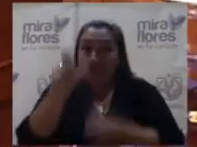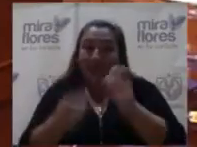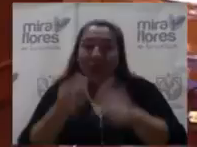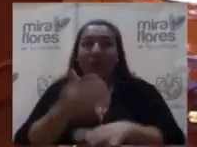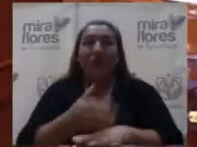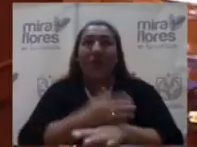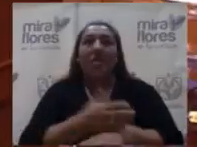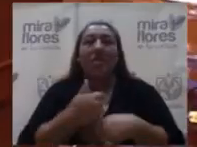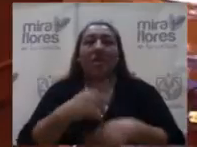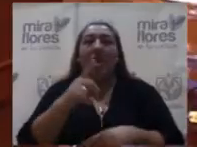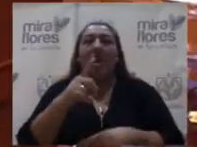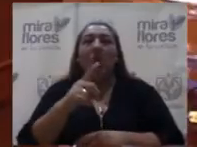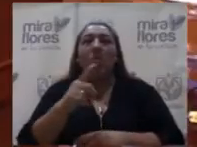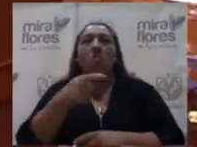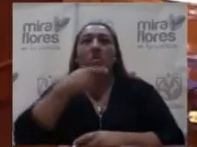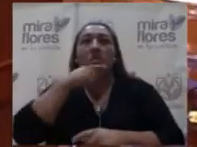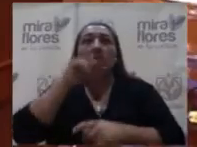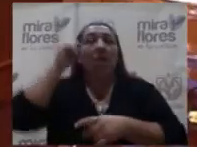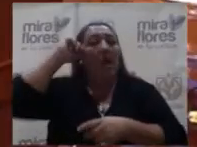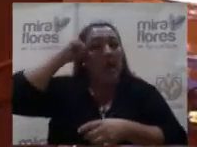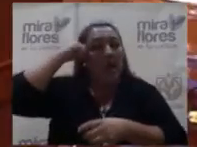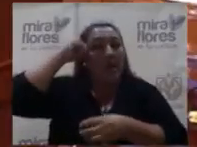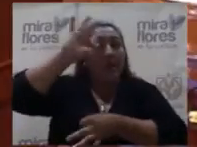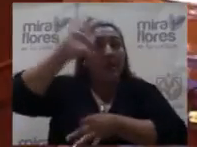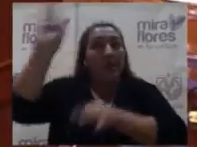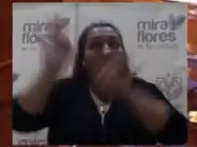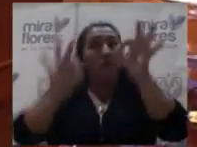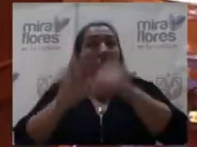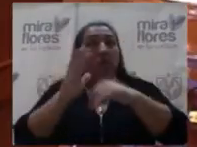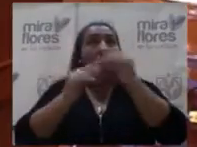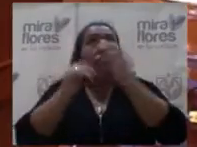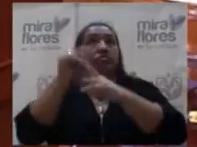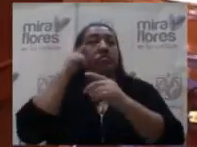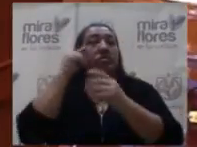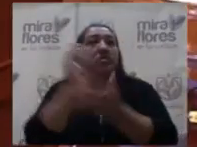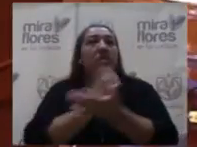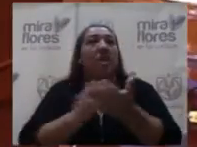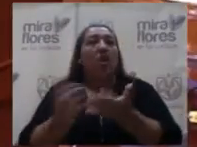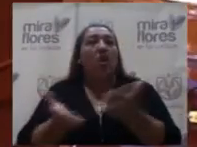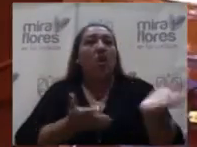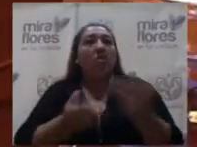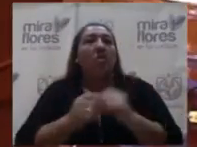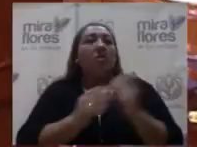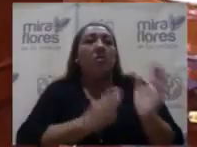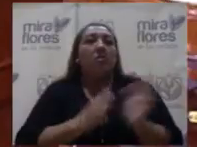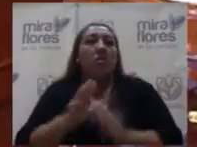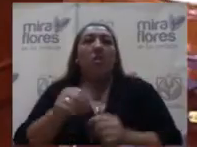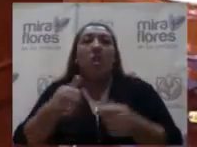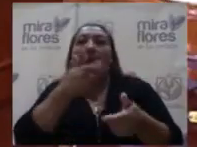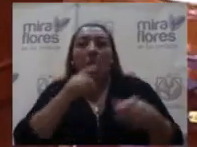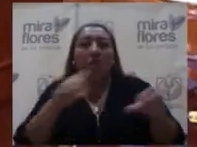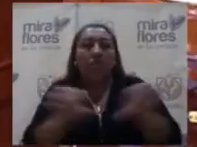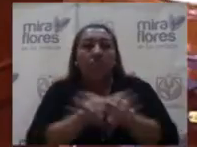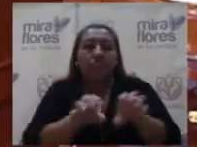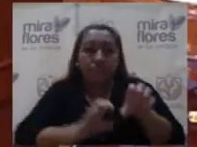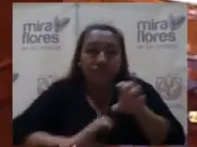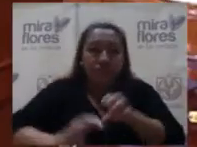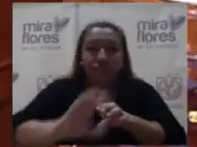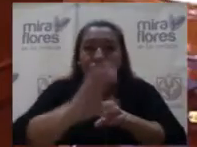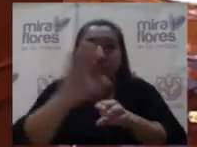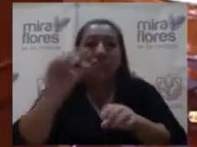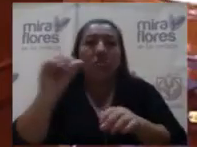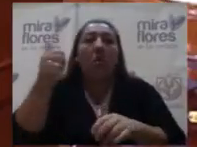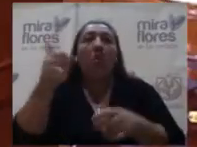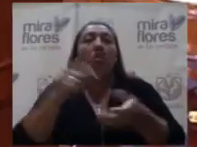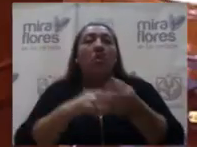fueron en arquitectura y seguridad del centro comercial, en verificación del sistema de agua contra incendios, inspecciones del sistema